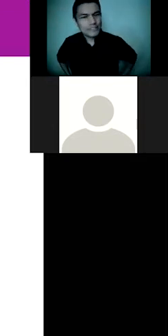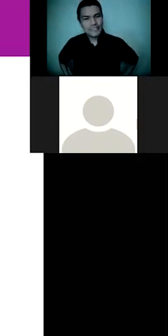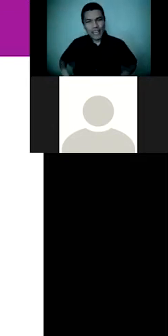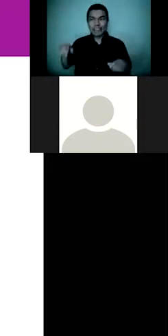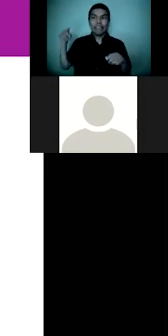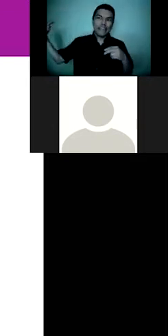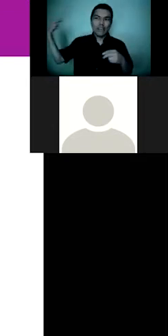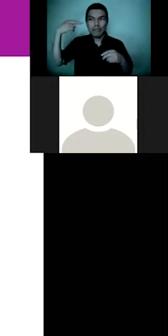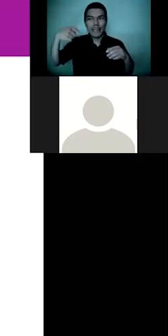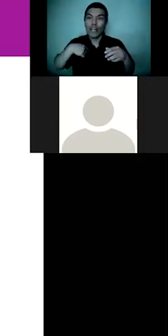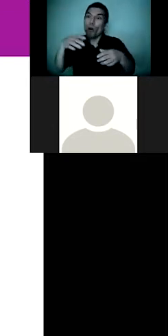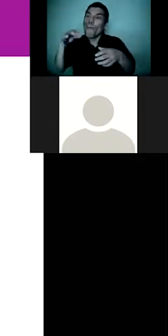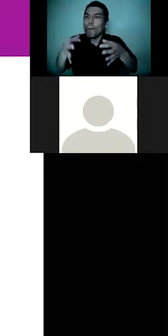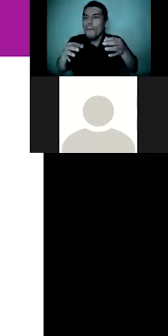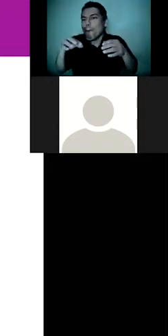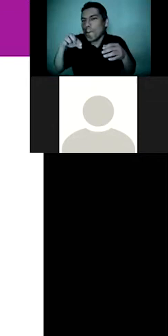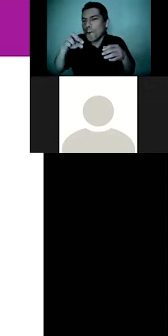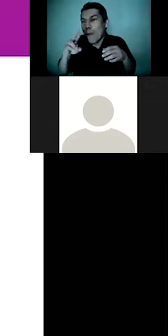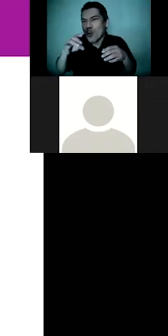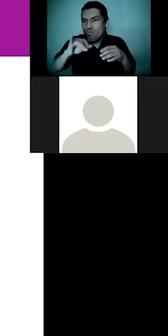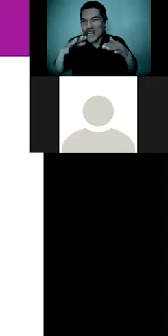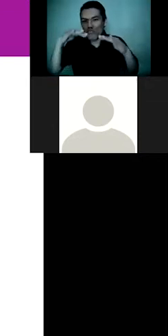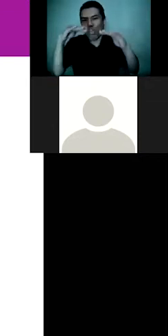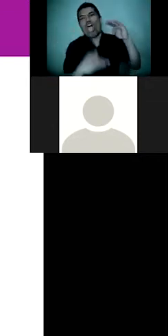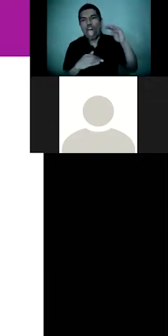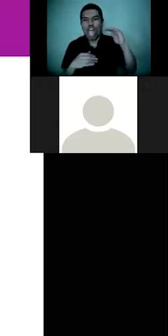problema cognitivo ni problema mental.